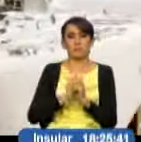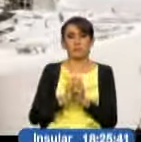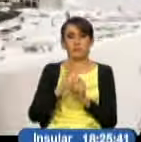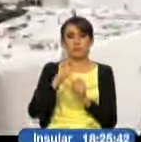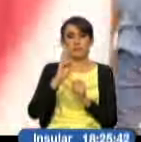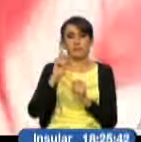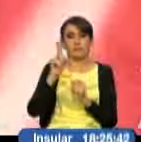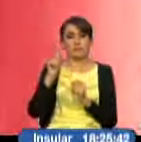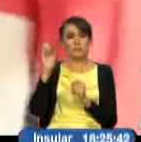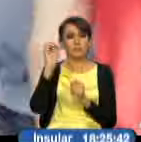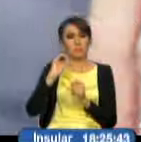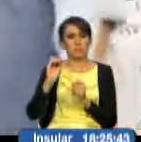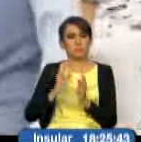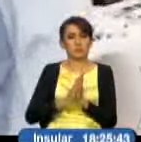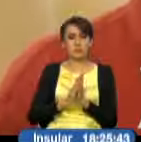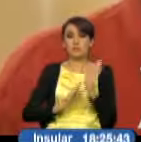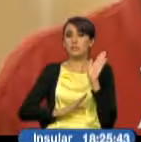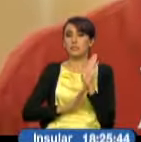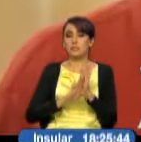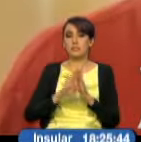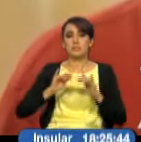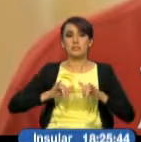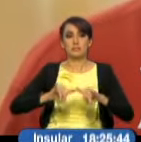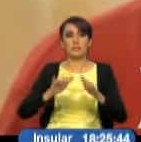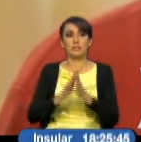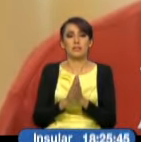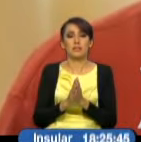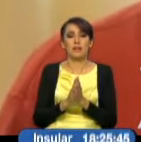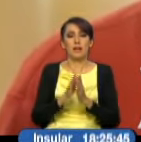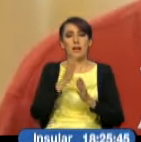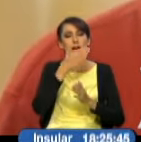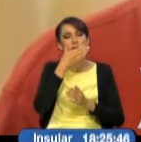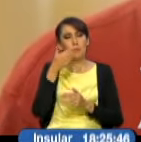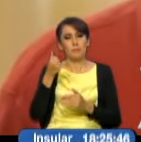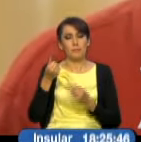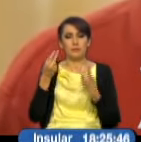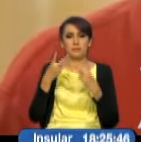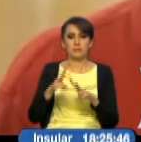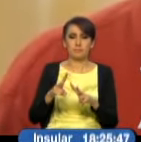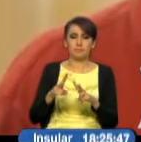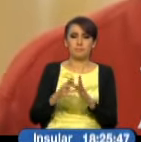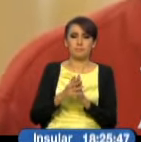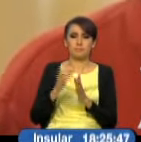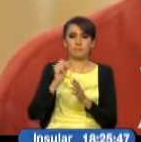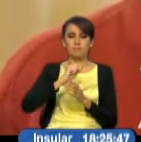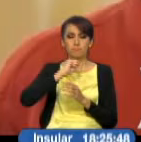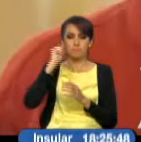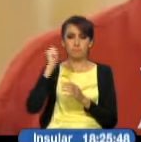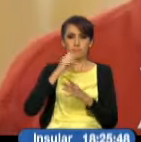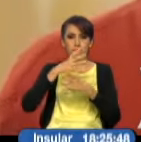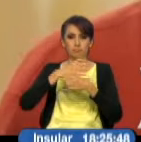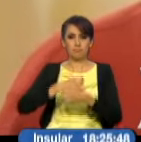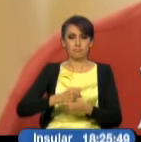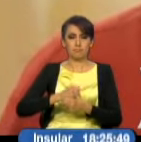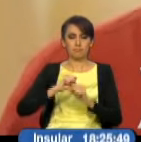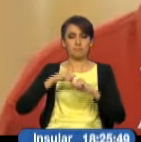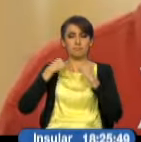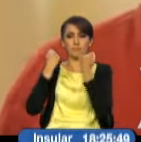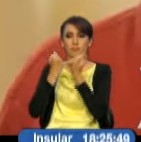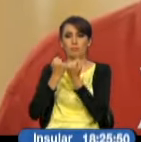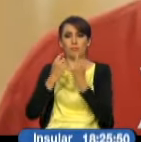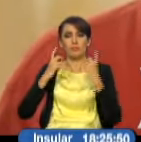términos reales y sigue en ascenso. Ha mejorado también lo que tiene que ver los derechos en la seguridad social, en la salud. Es